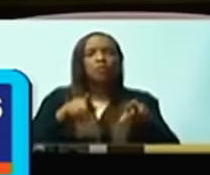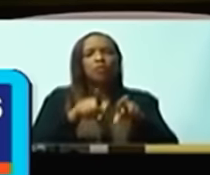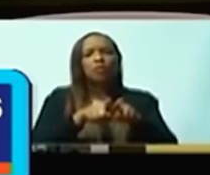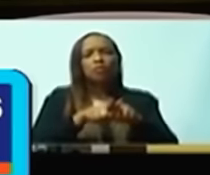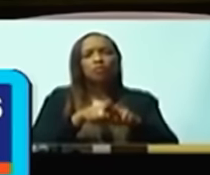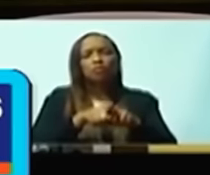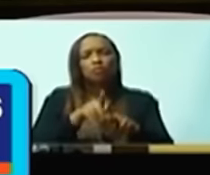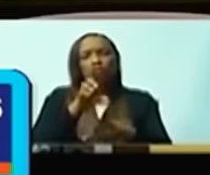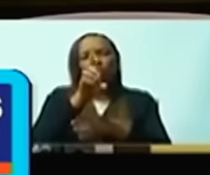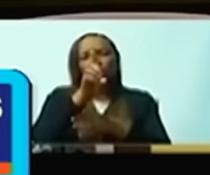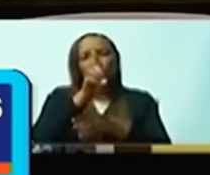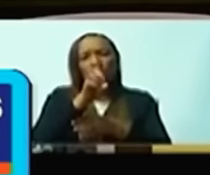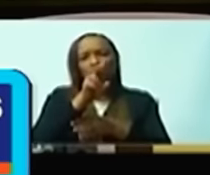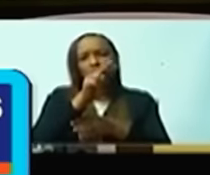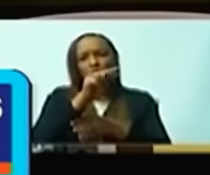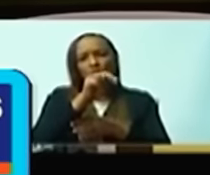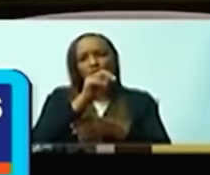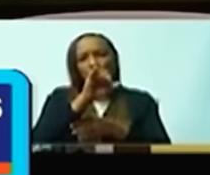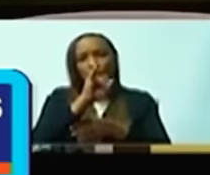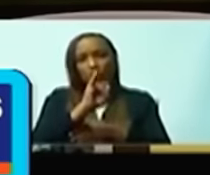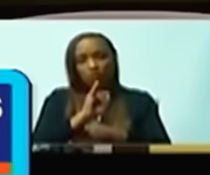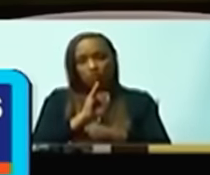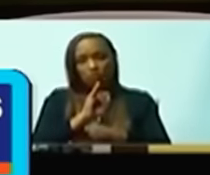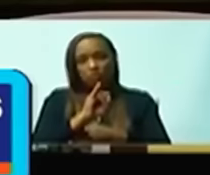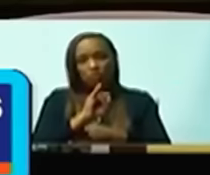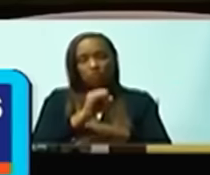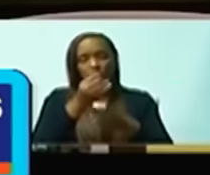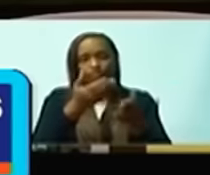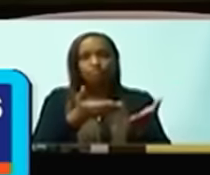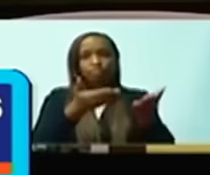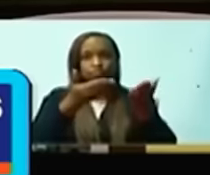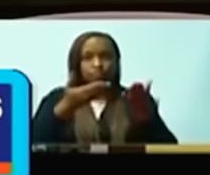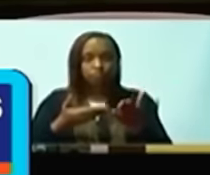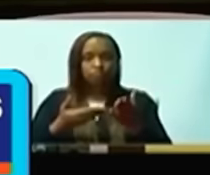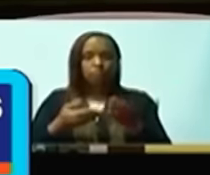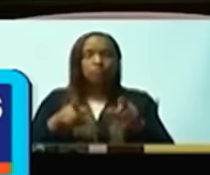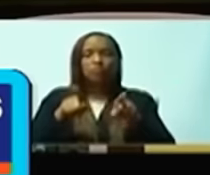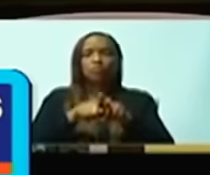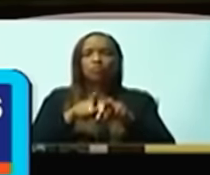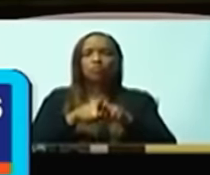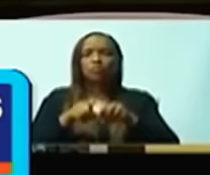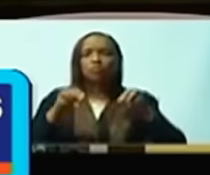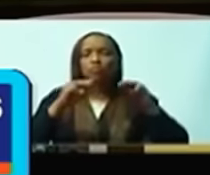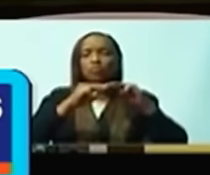y el Ministerio Público, a través de